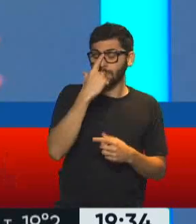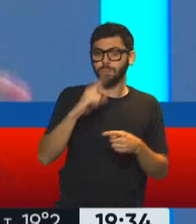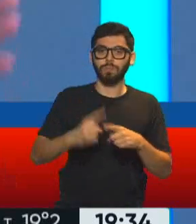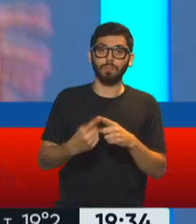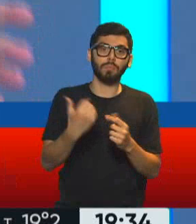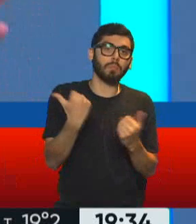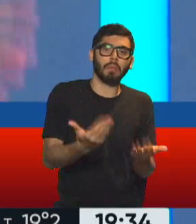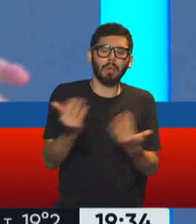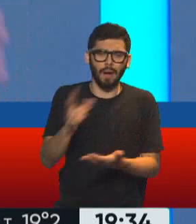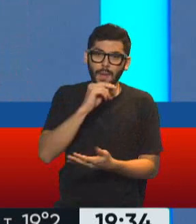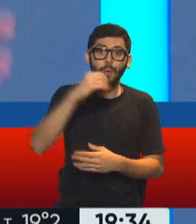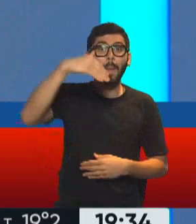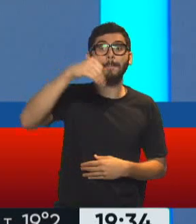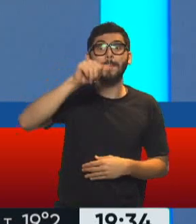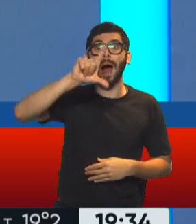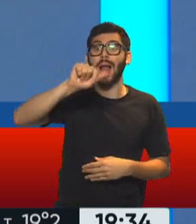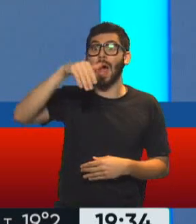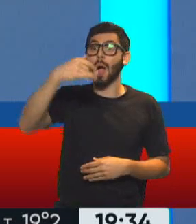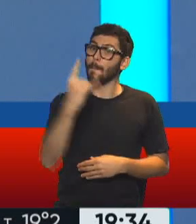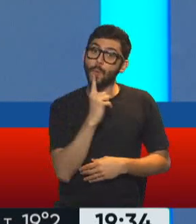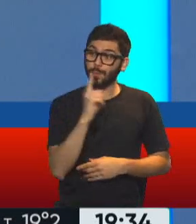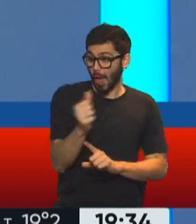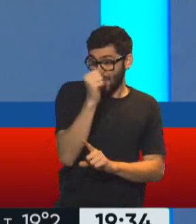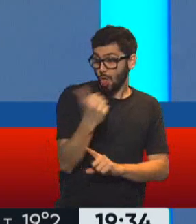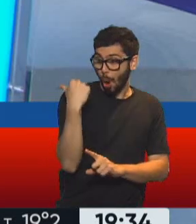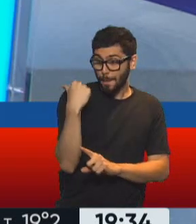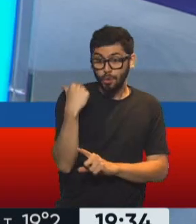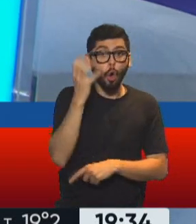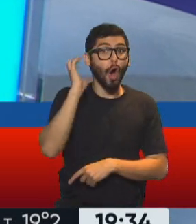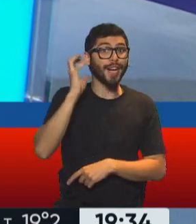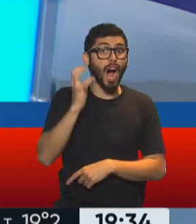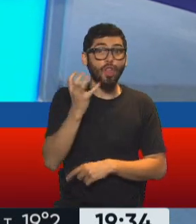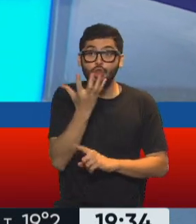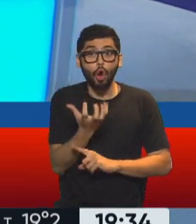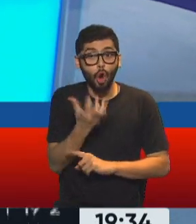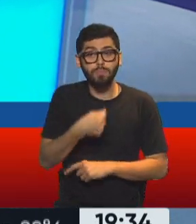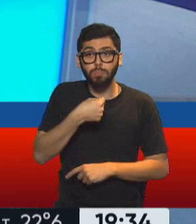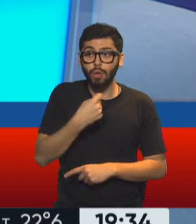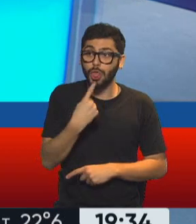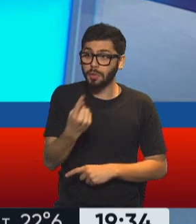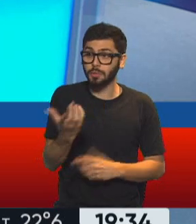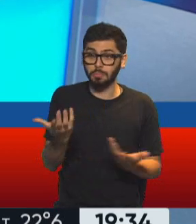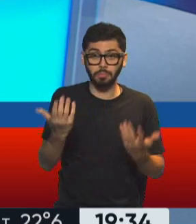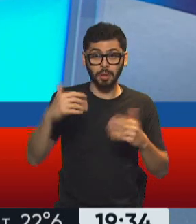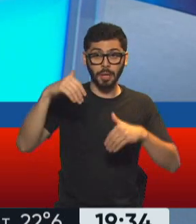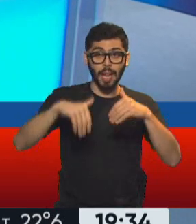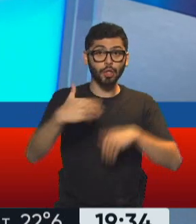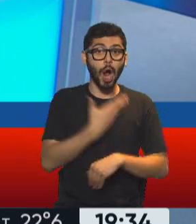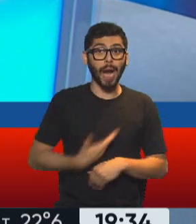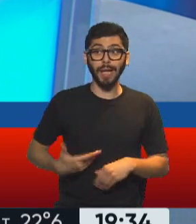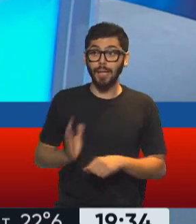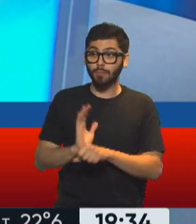Andrés Malamud. Este domingo en un podcast habló precisamente de la transparencia de las elecciones en